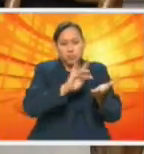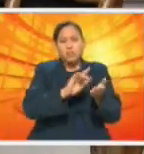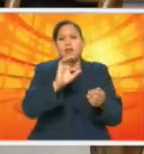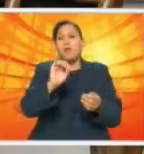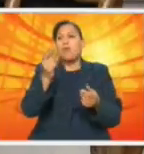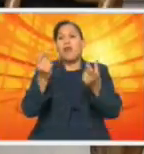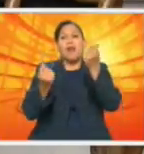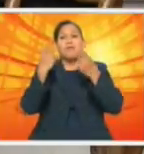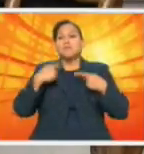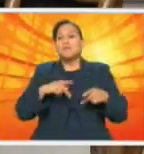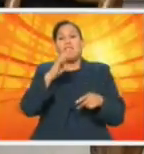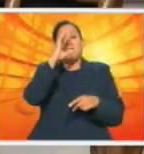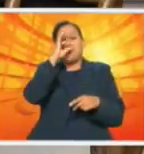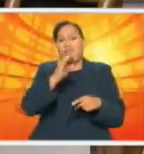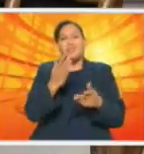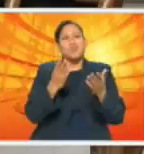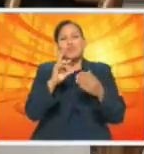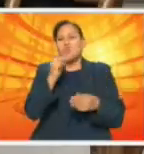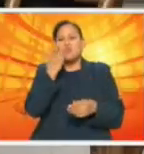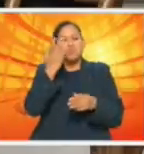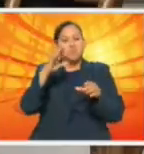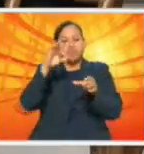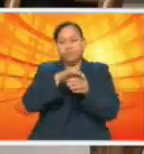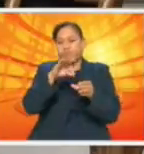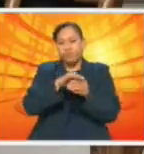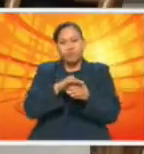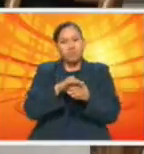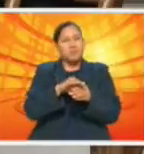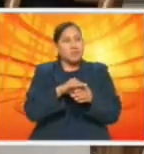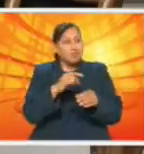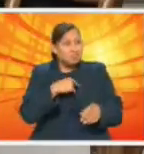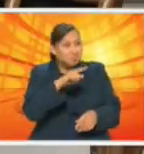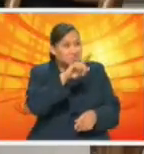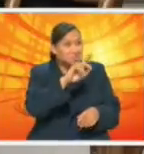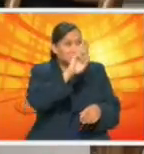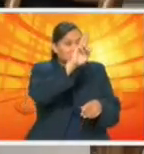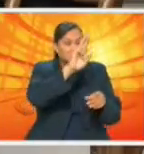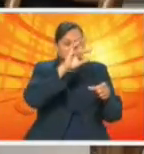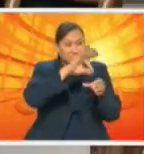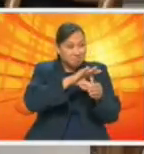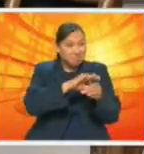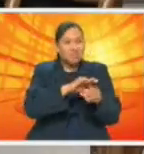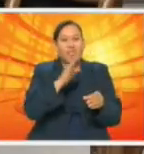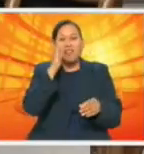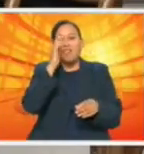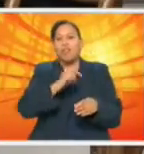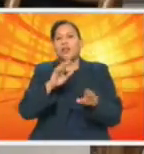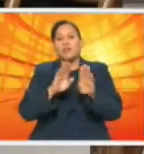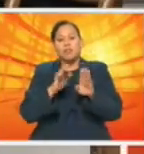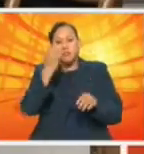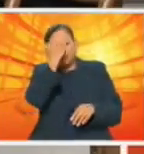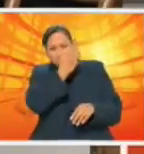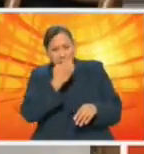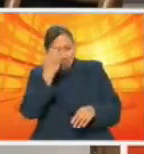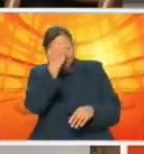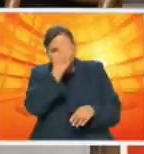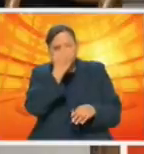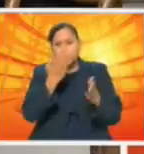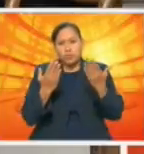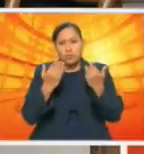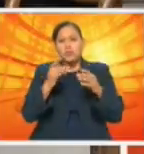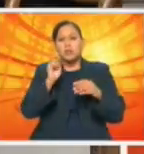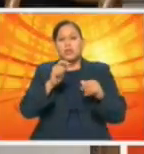no participa sí. en la decisión y en la delineación y en la evaluación de